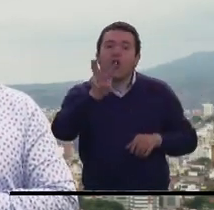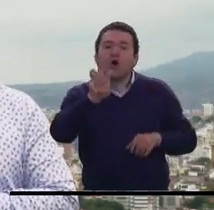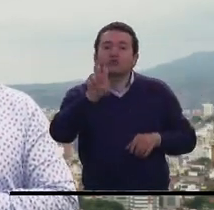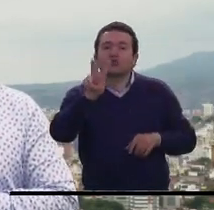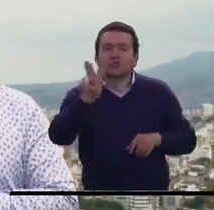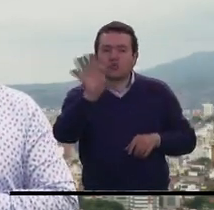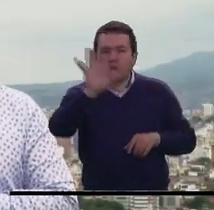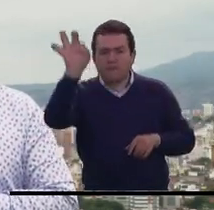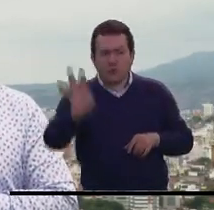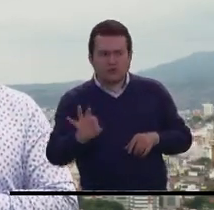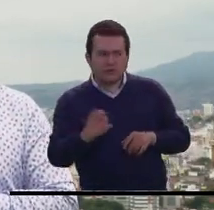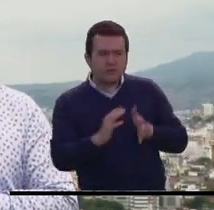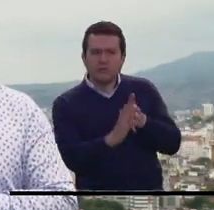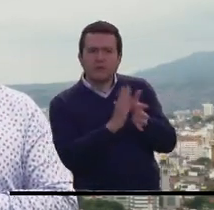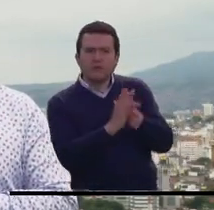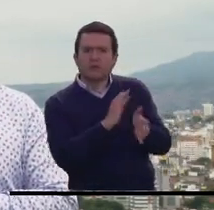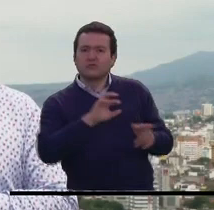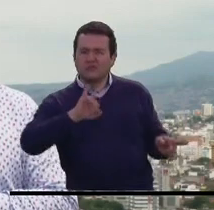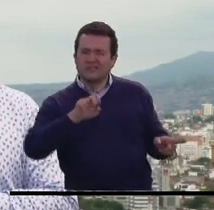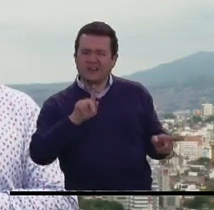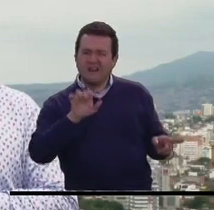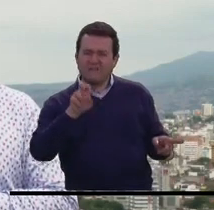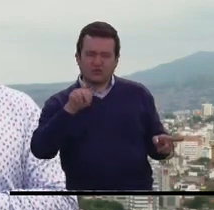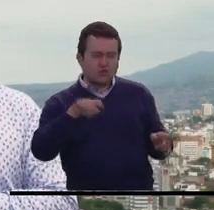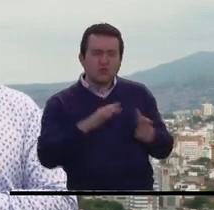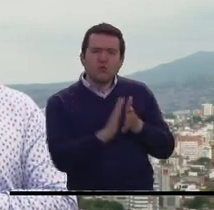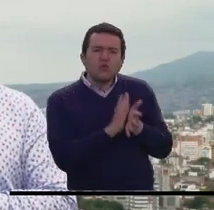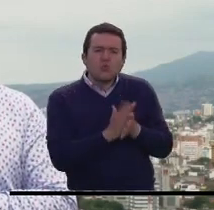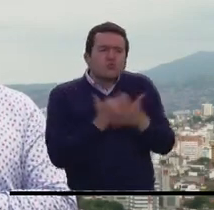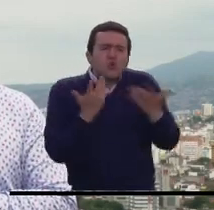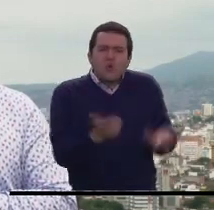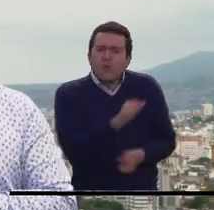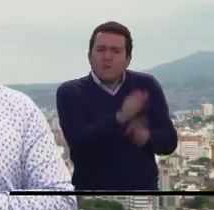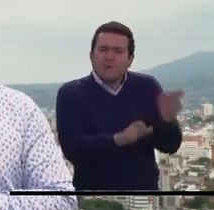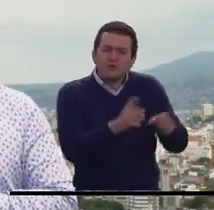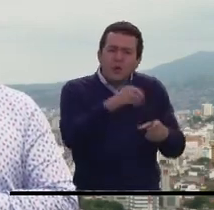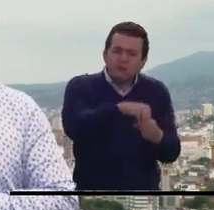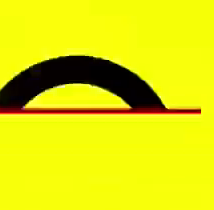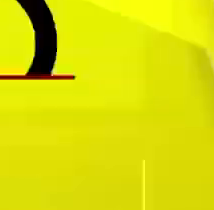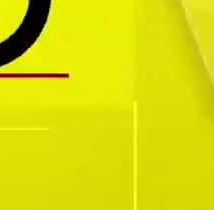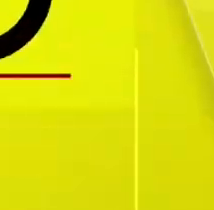de esa ocupación por pacientes con COVID-19 y qué dicen las autoridades.